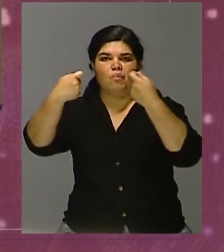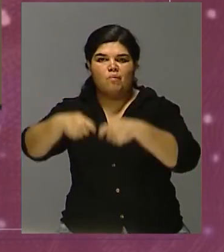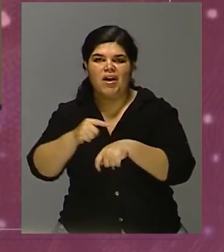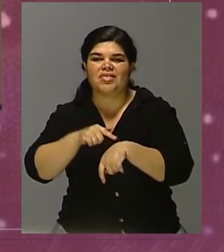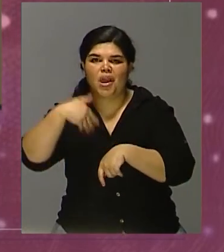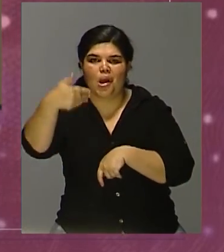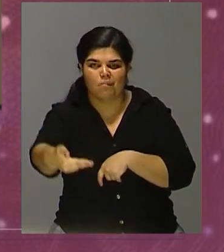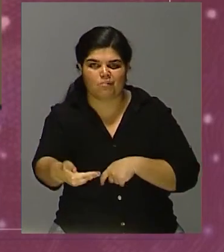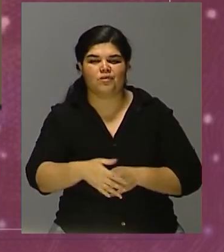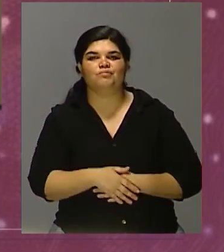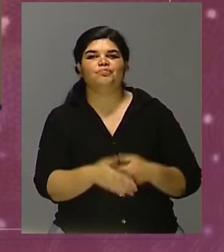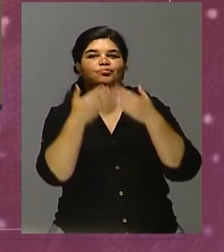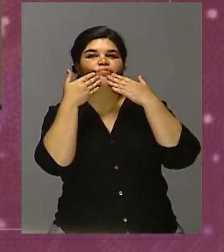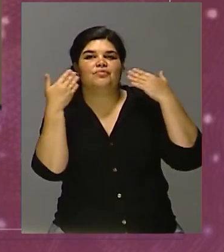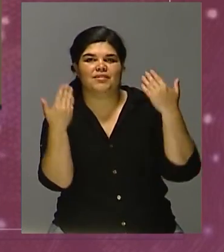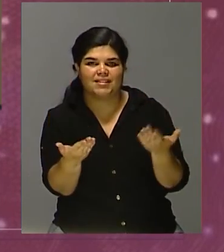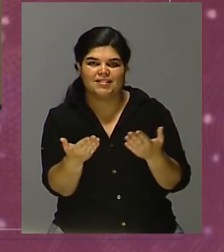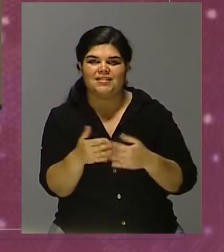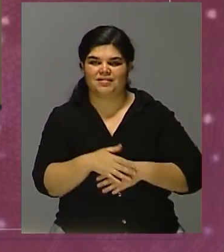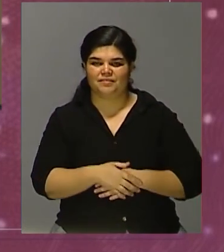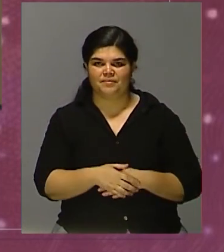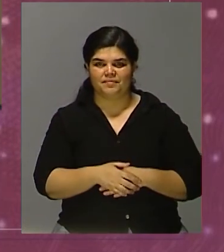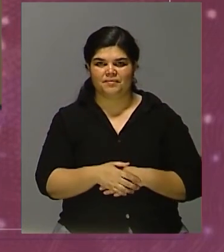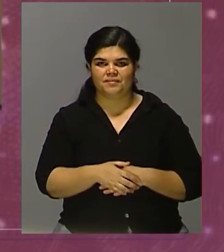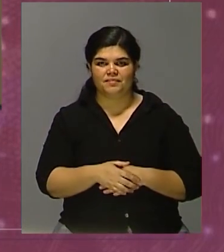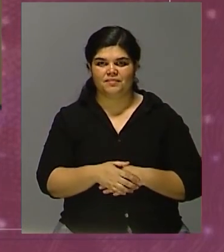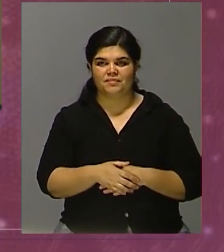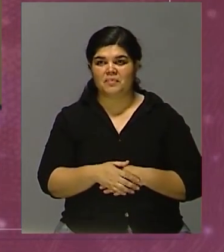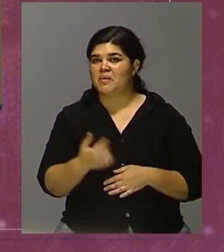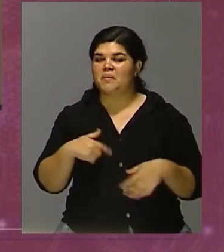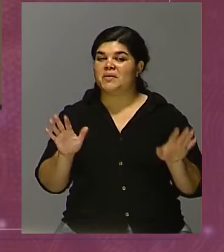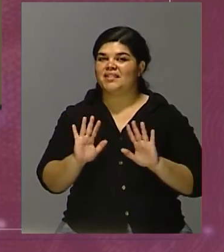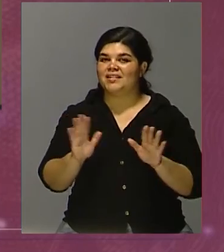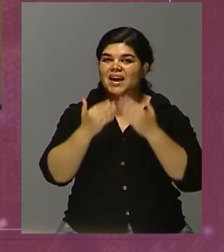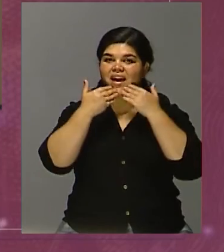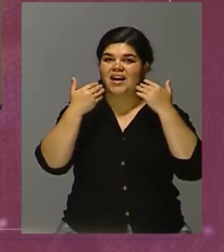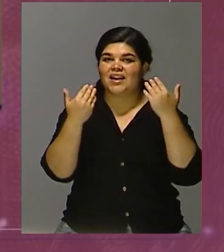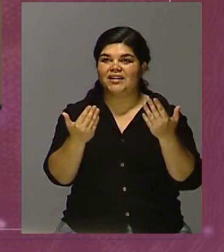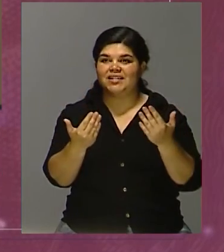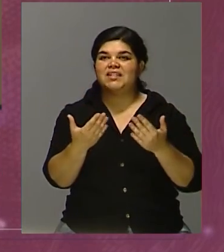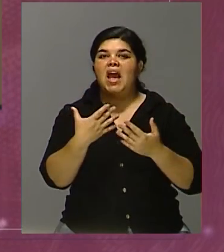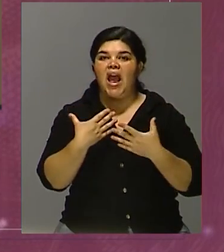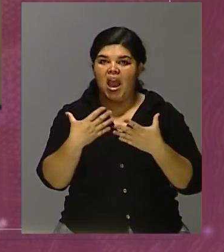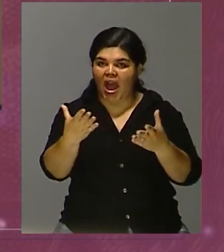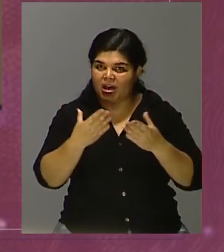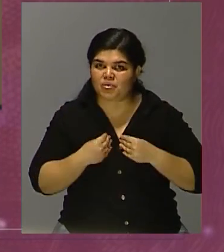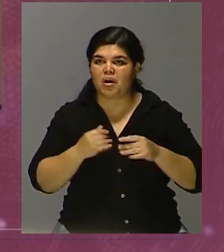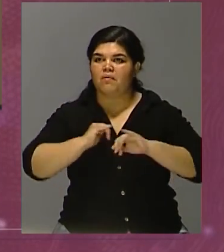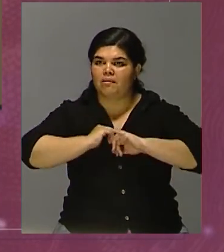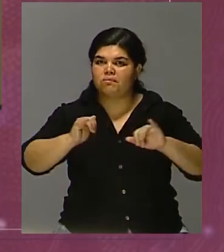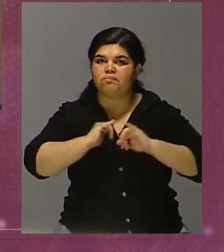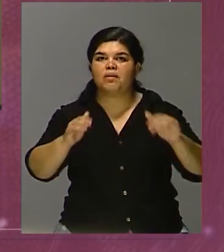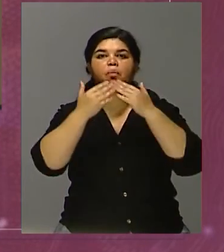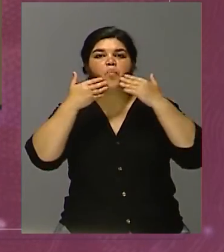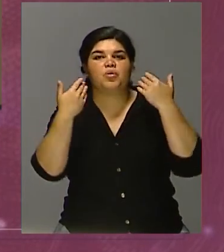cuenta. Arturo, muchísimas gracias por estos minutos con nosotros. No, a ustedes, gracias por ayudarme con esto de democratizar la finanza, les